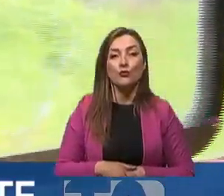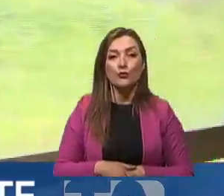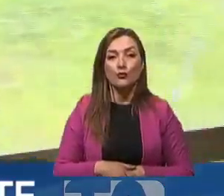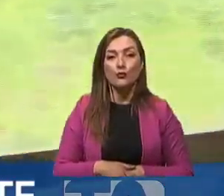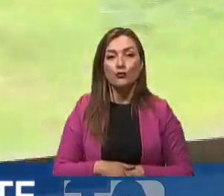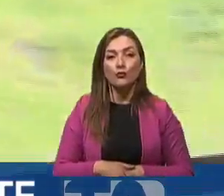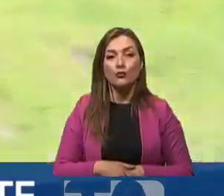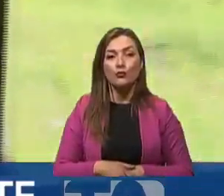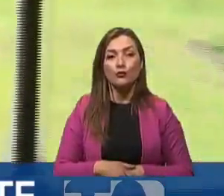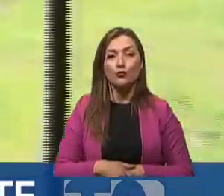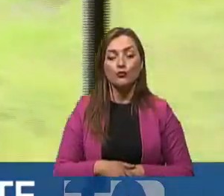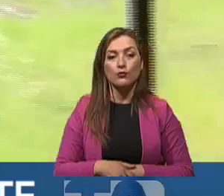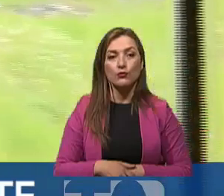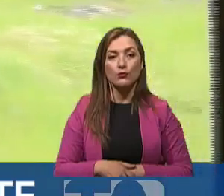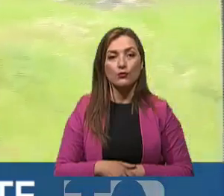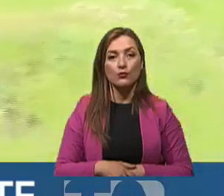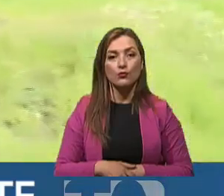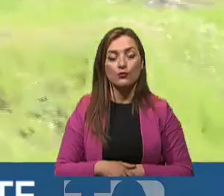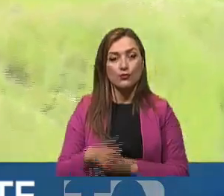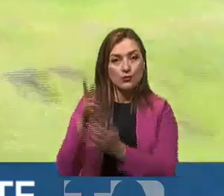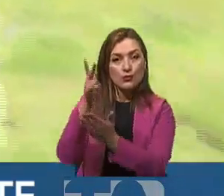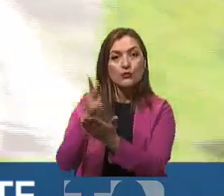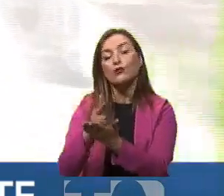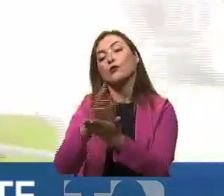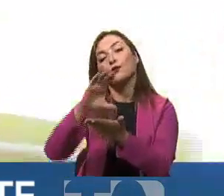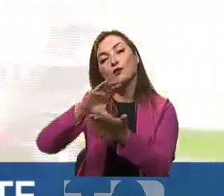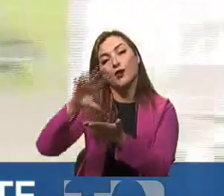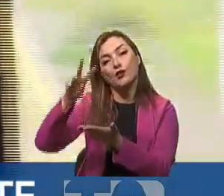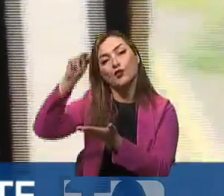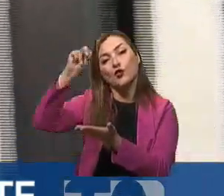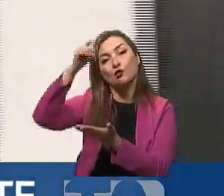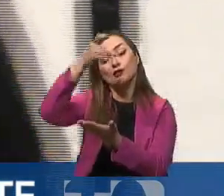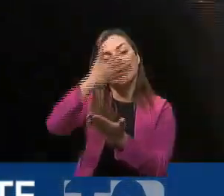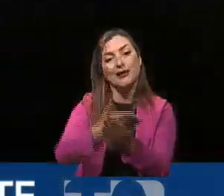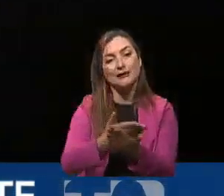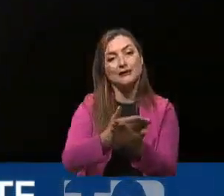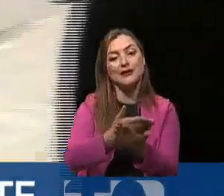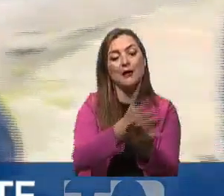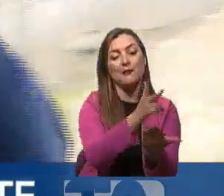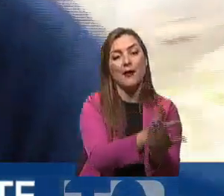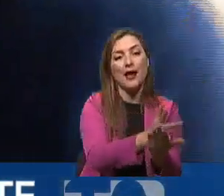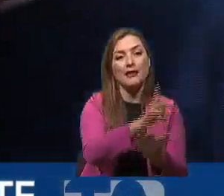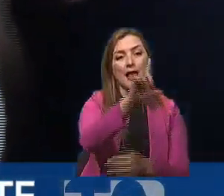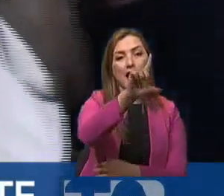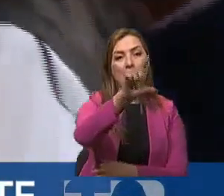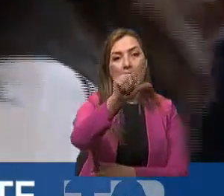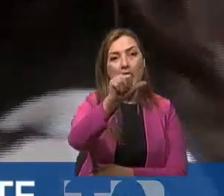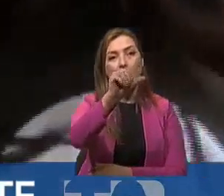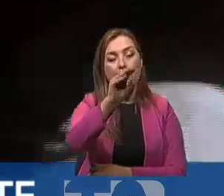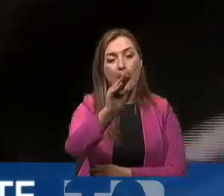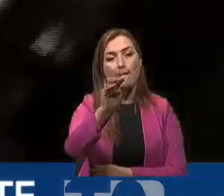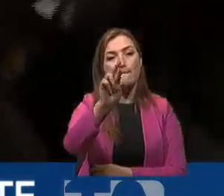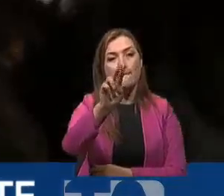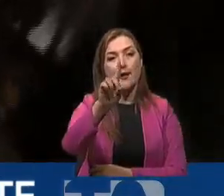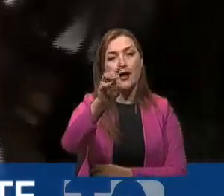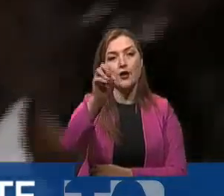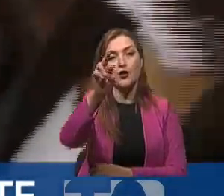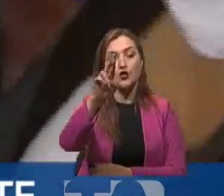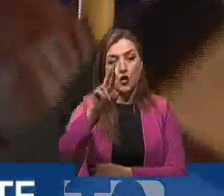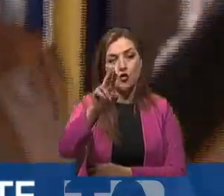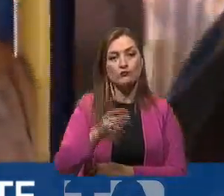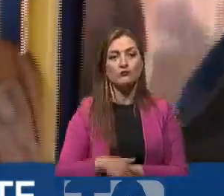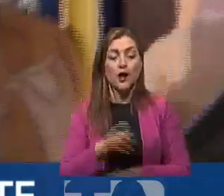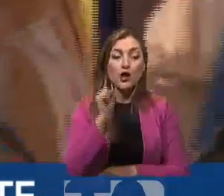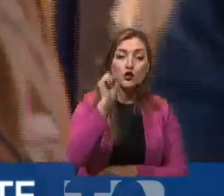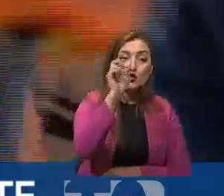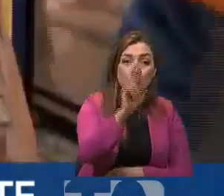desde los corredores, el corredor central norte que llega a Labrador, es una extensión de ruta importante, y asimismo las del sur occidental que